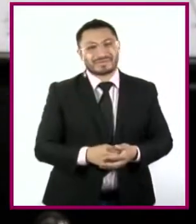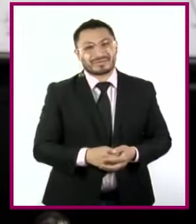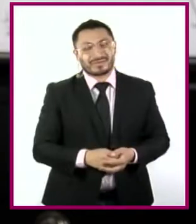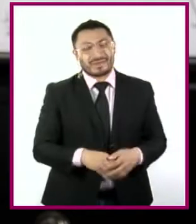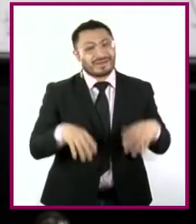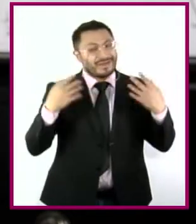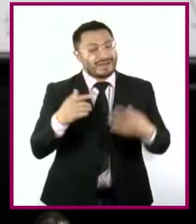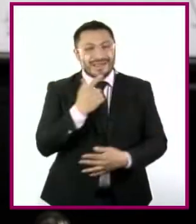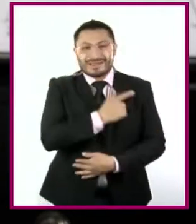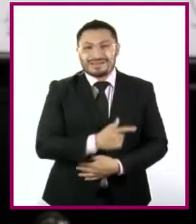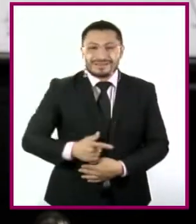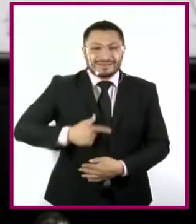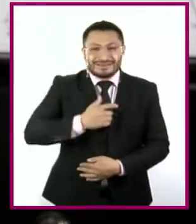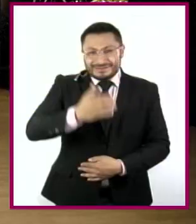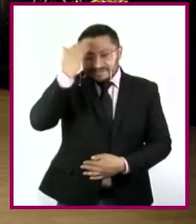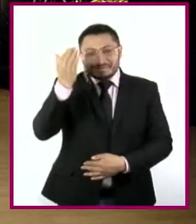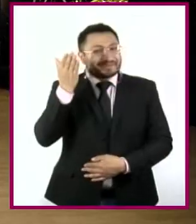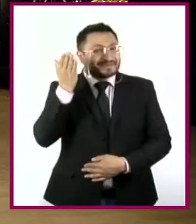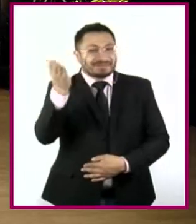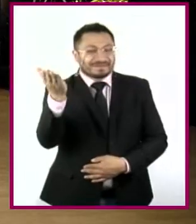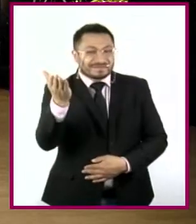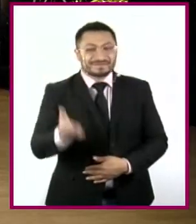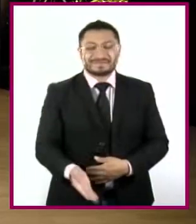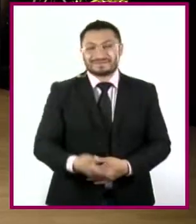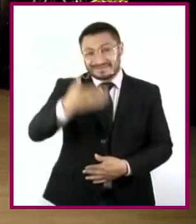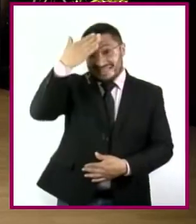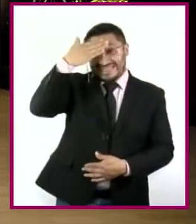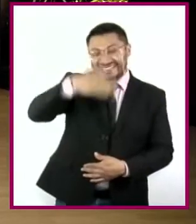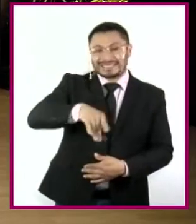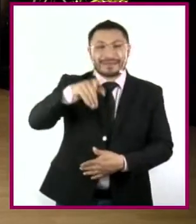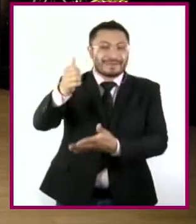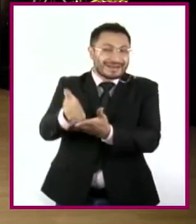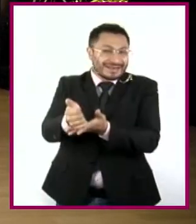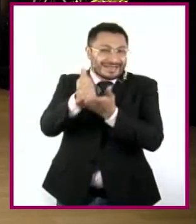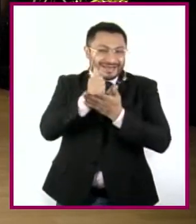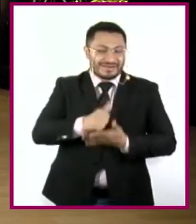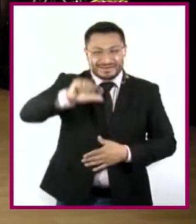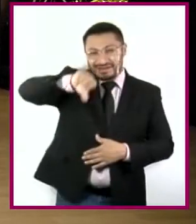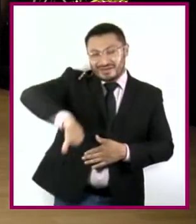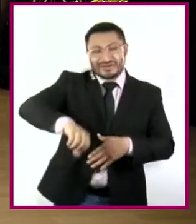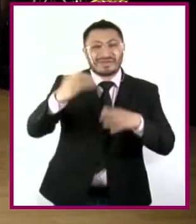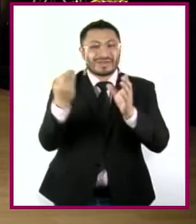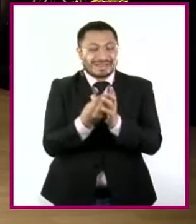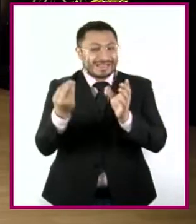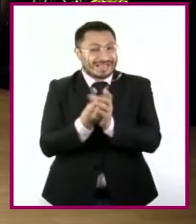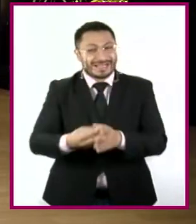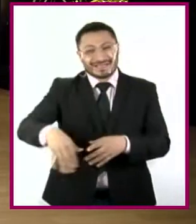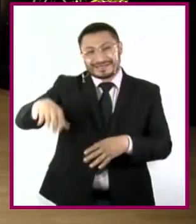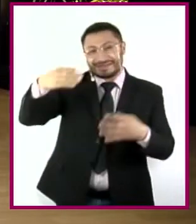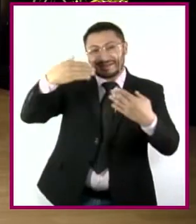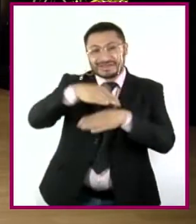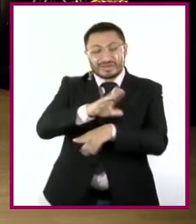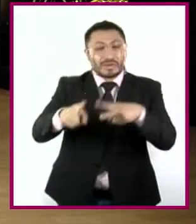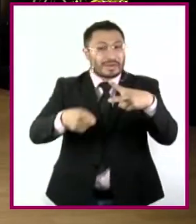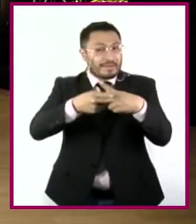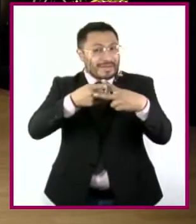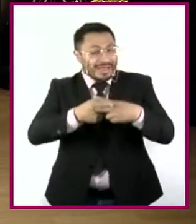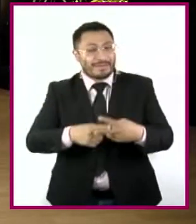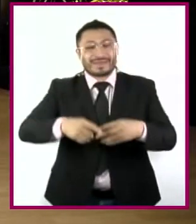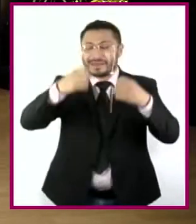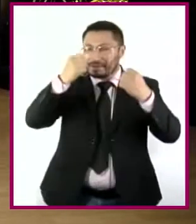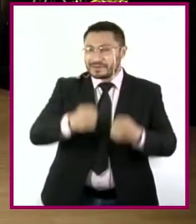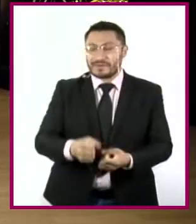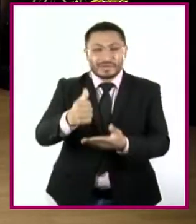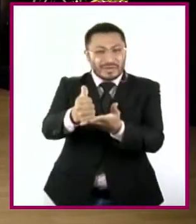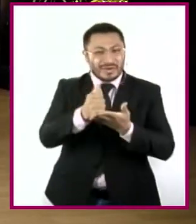Es un gusto conocerte y saber que nos estarás acompañando en este programa de pensamiento matemático. Seguro nos puedes ayudar a